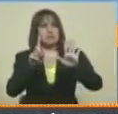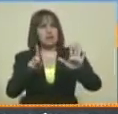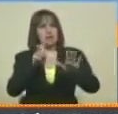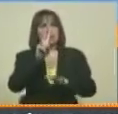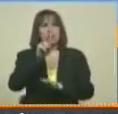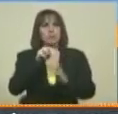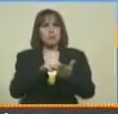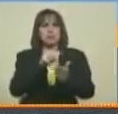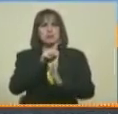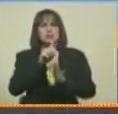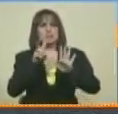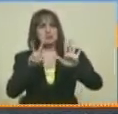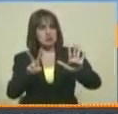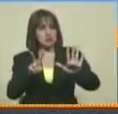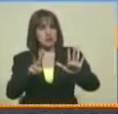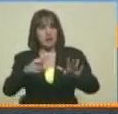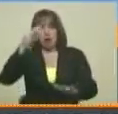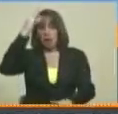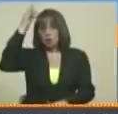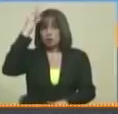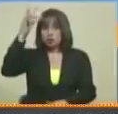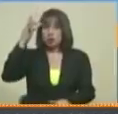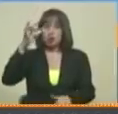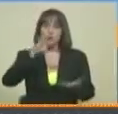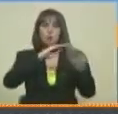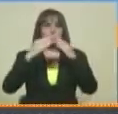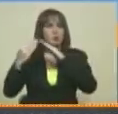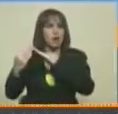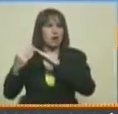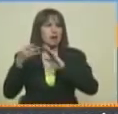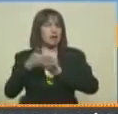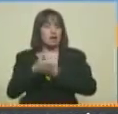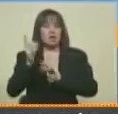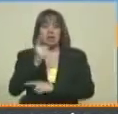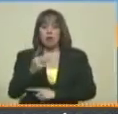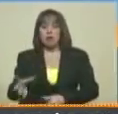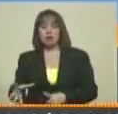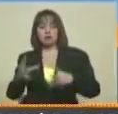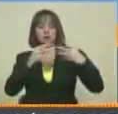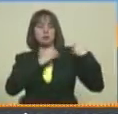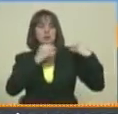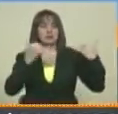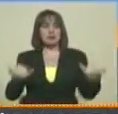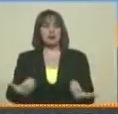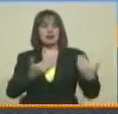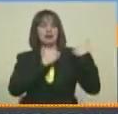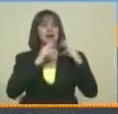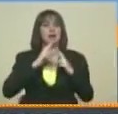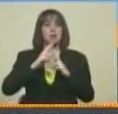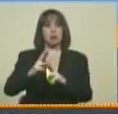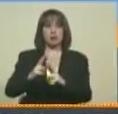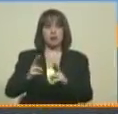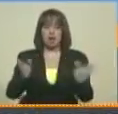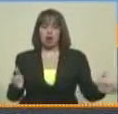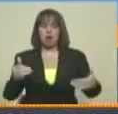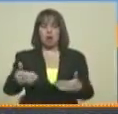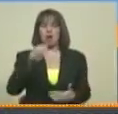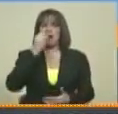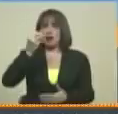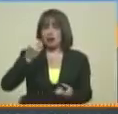2016-17 a los consejos comunales era que asumieran los CLAP como respuesta a la guerra económica